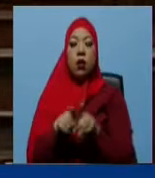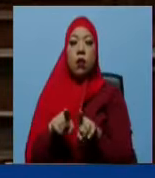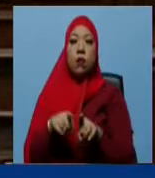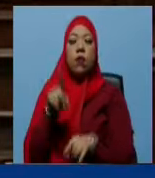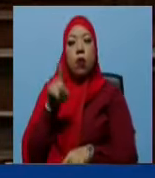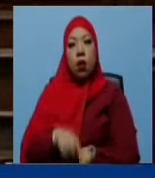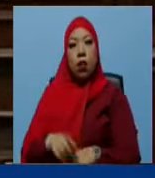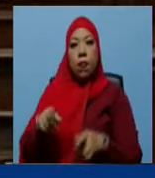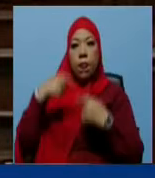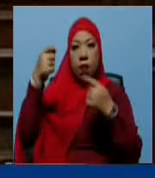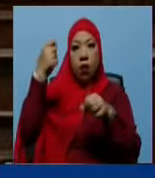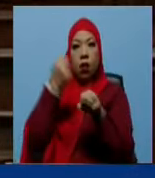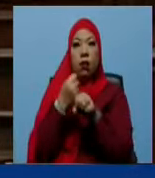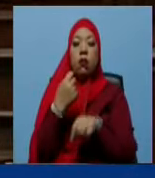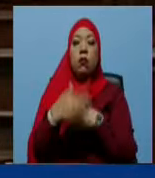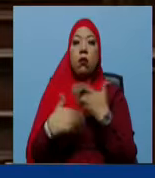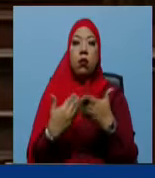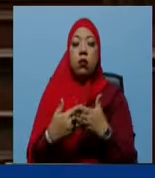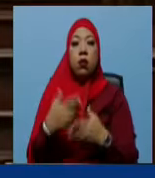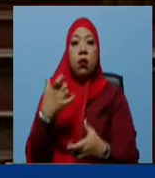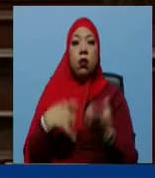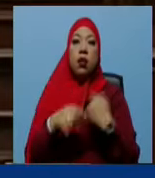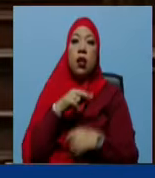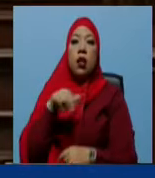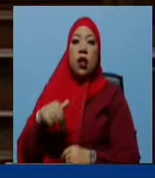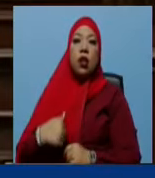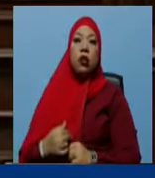Estábamos en la candela. ¿Allá?